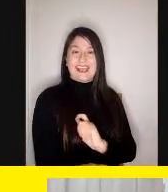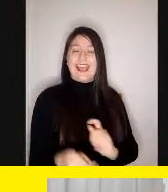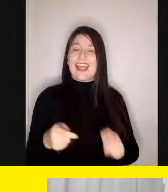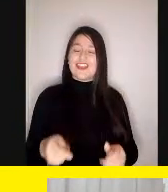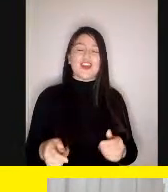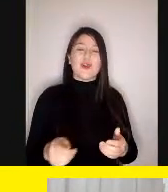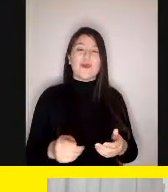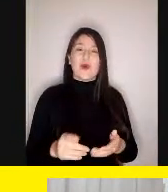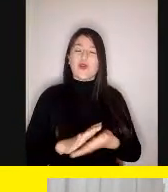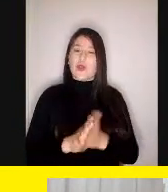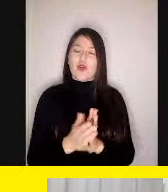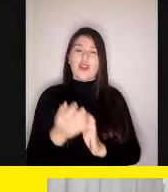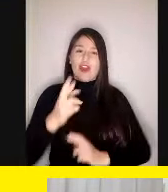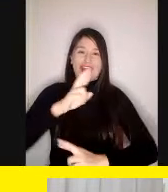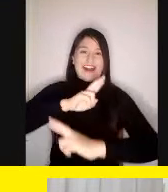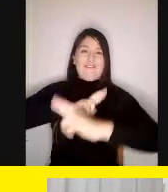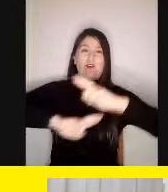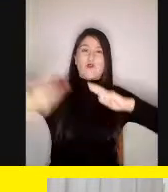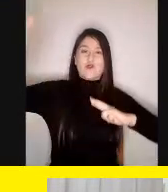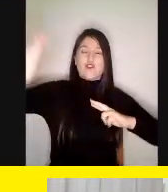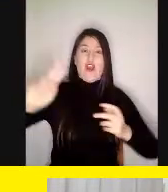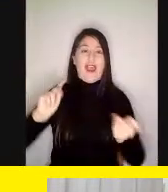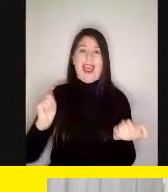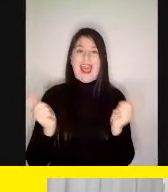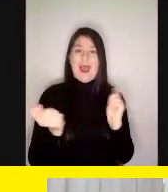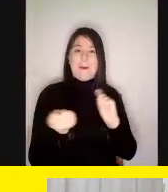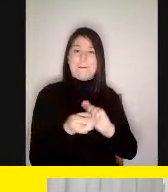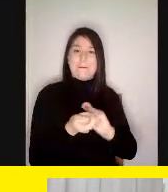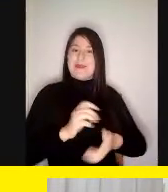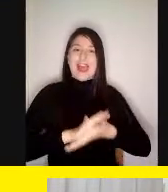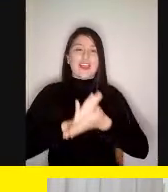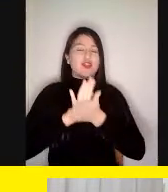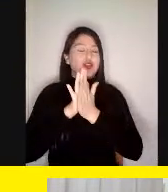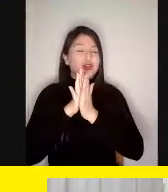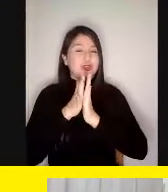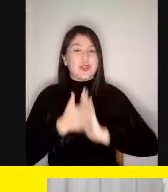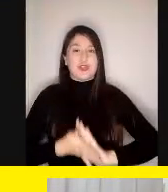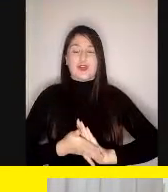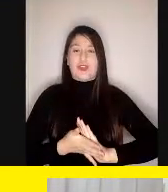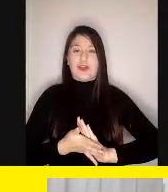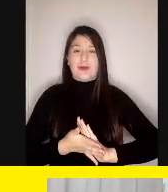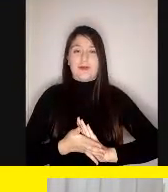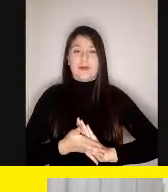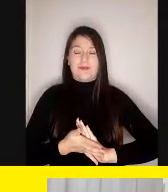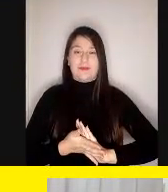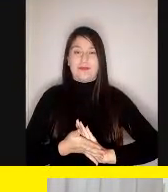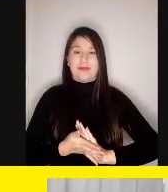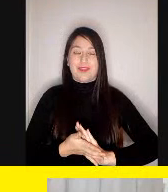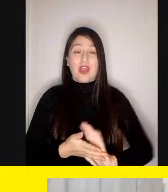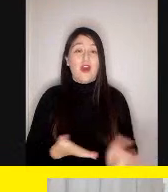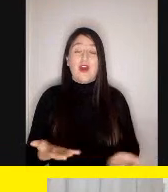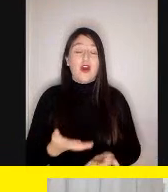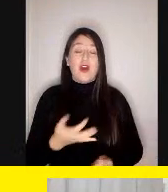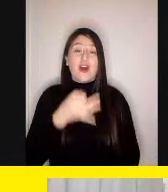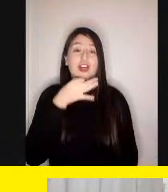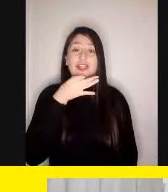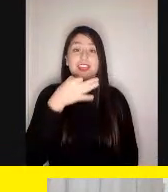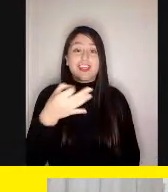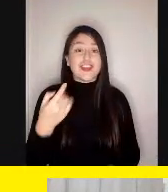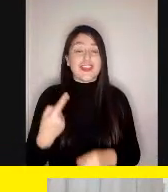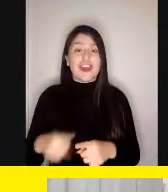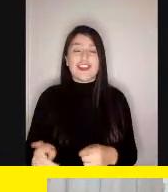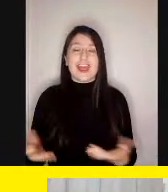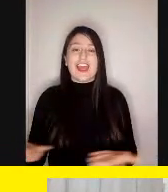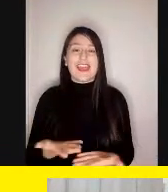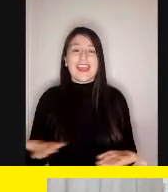revolucionario, cambia las cosas. Es probablemente, dicho de otras maneras, es un accionar